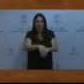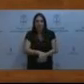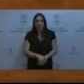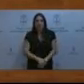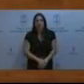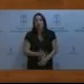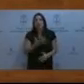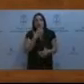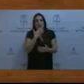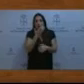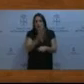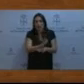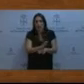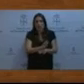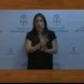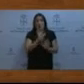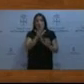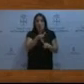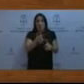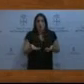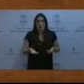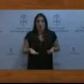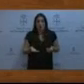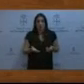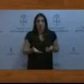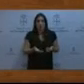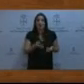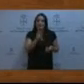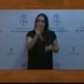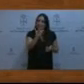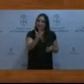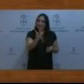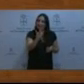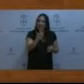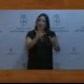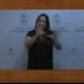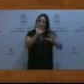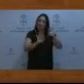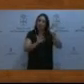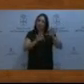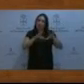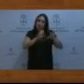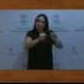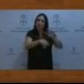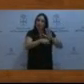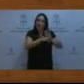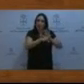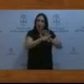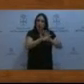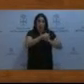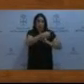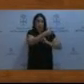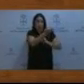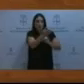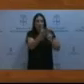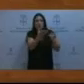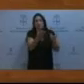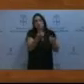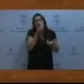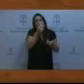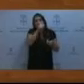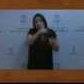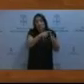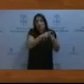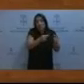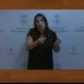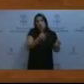Por poner un ejemplo, en Castilla y León sí se sigue reservando ese 10%. Ustedes, los socialistas asturianos, que son